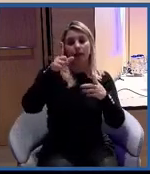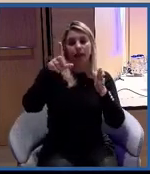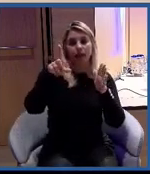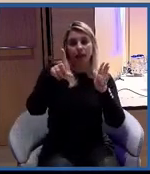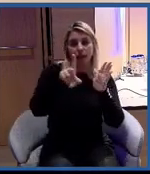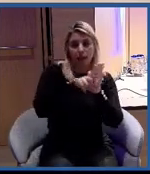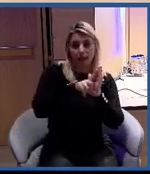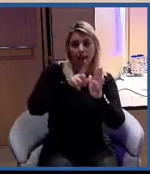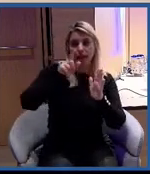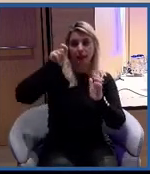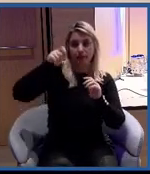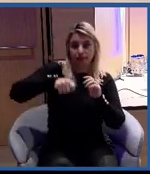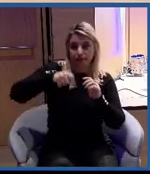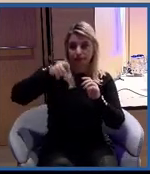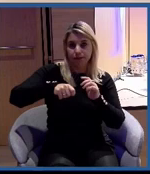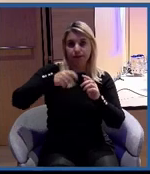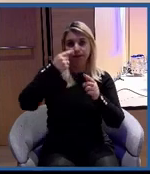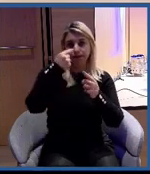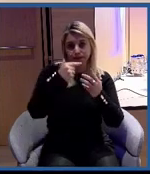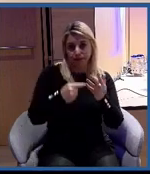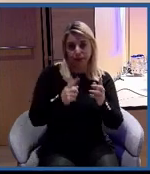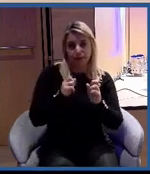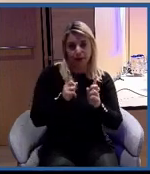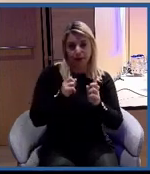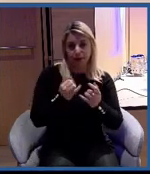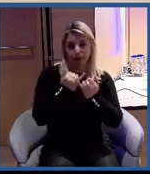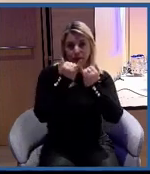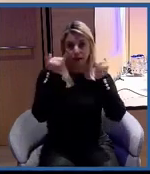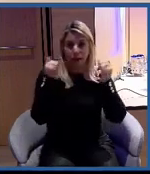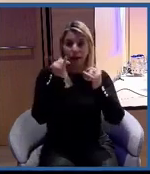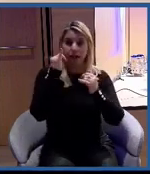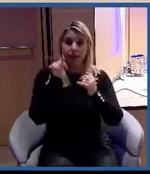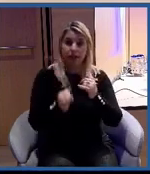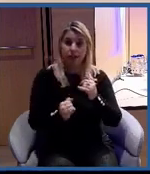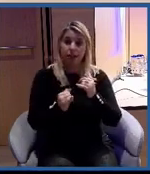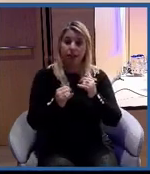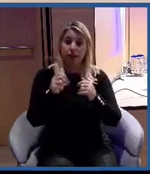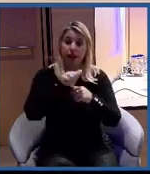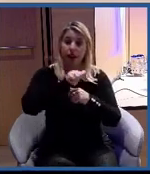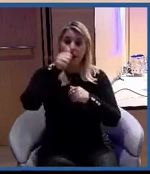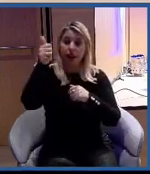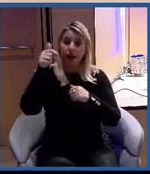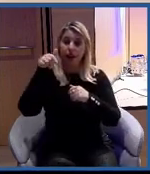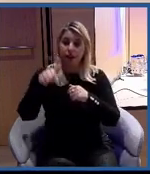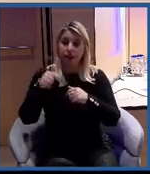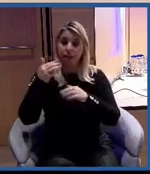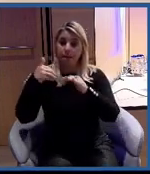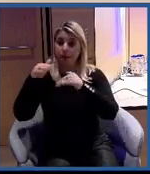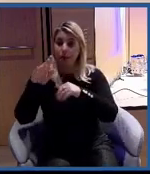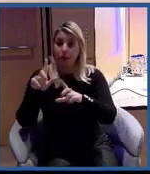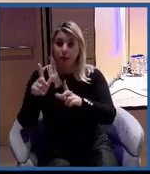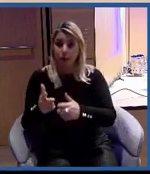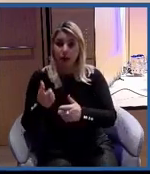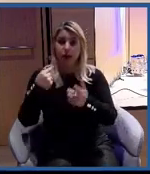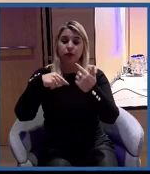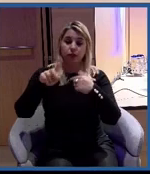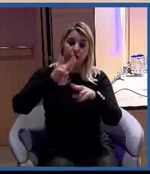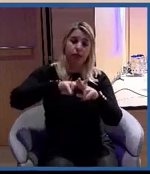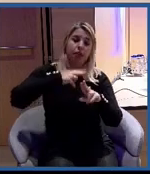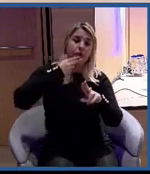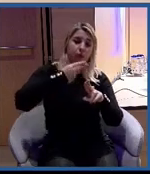poder local sino todo va junto y luego si no se llega a ganar con esa mayoría vamos a una segunda